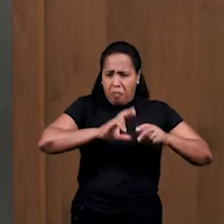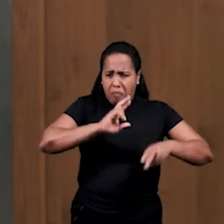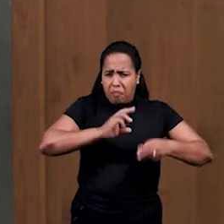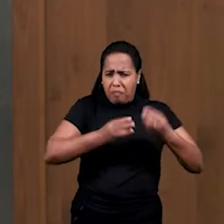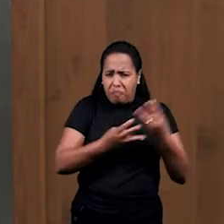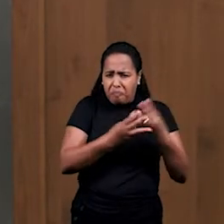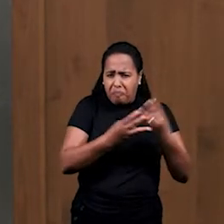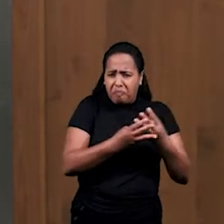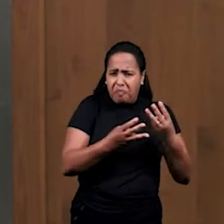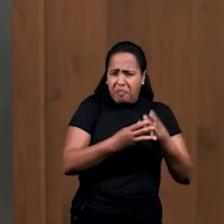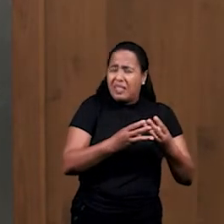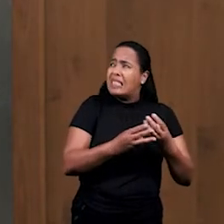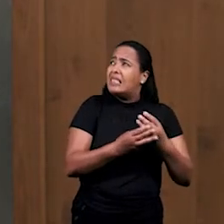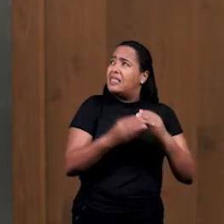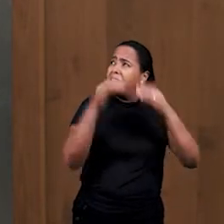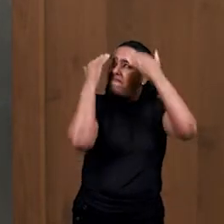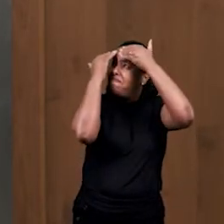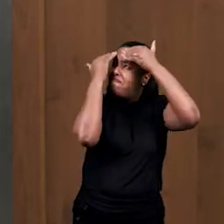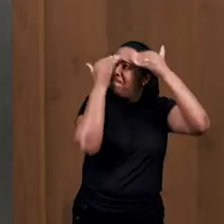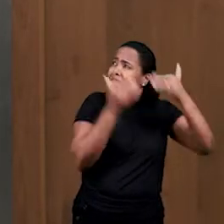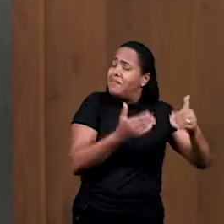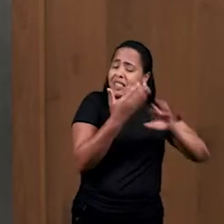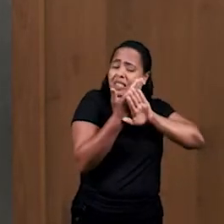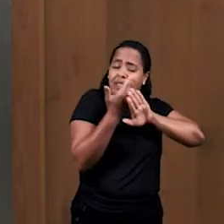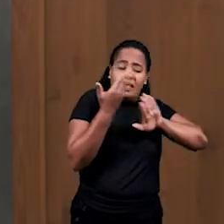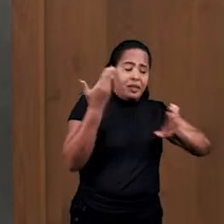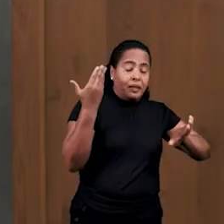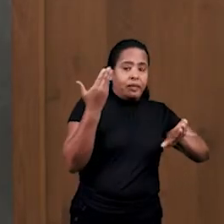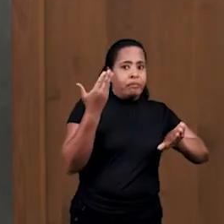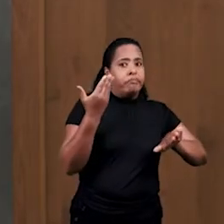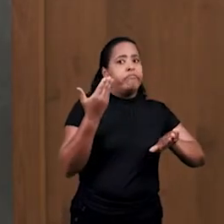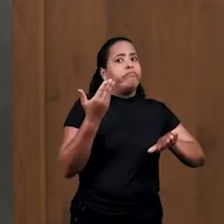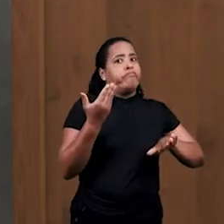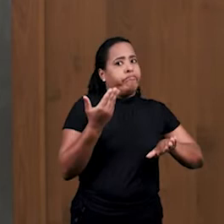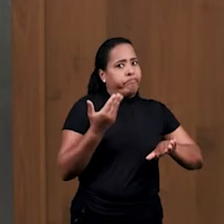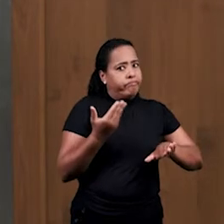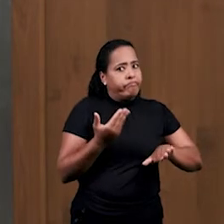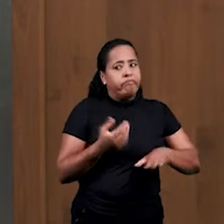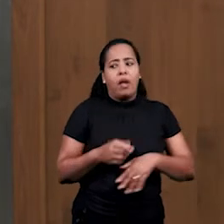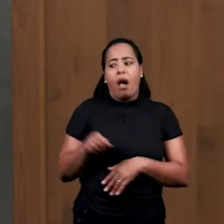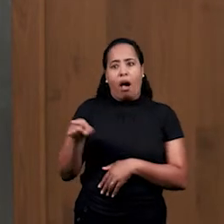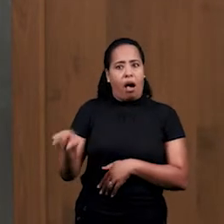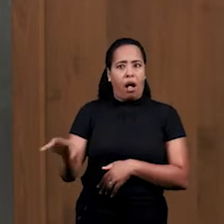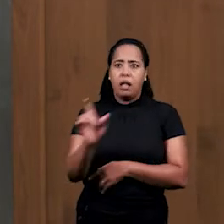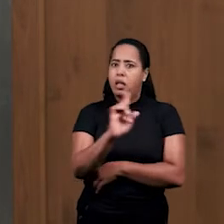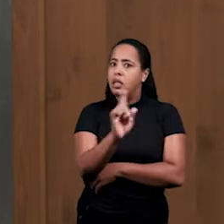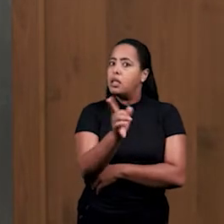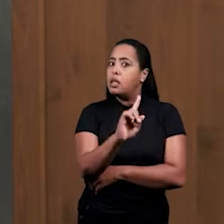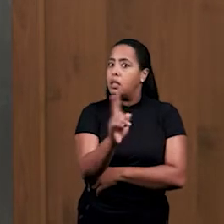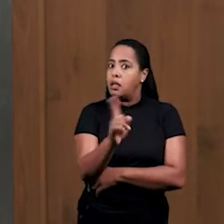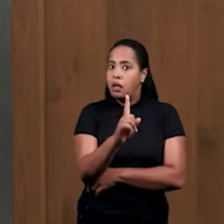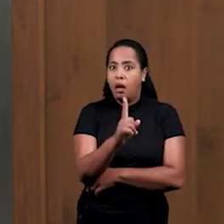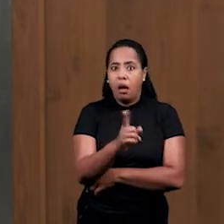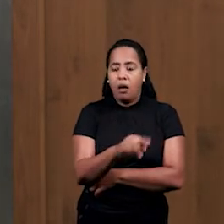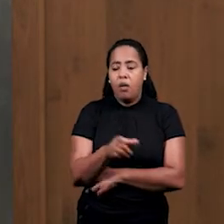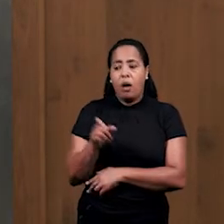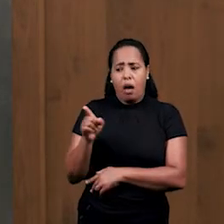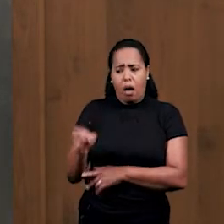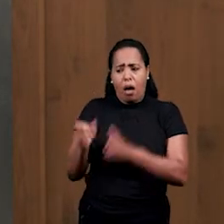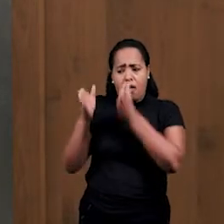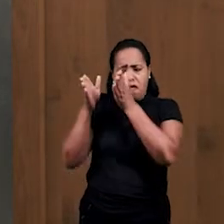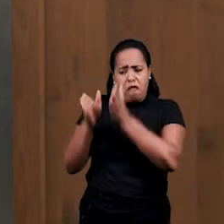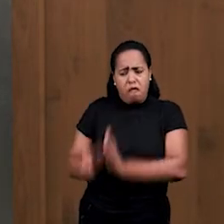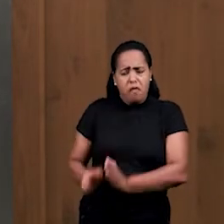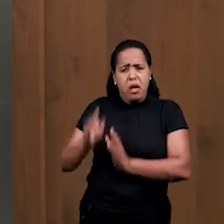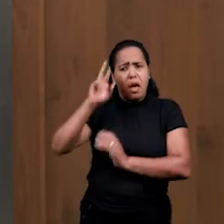desobediencia, estaba apartado del Señor. Hacían cosas que no le agradaban a él. Pero Jonadab no, él permaneció